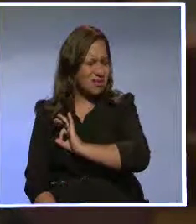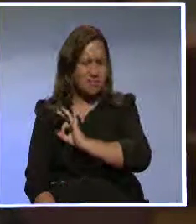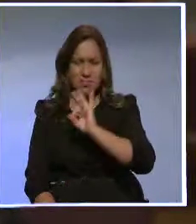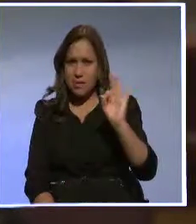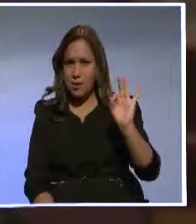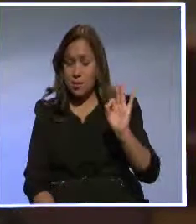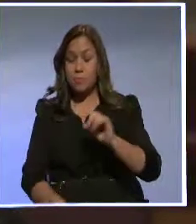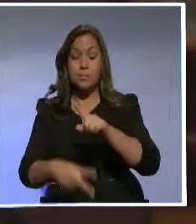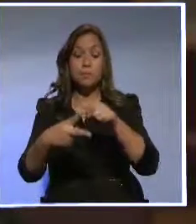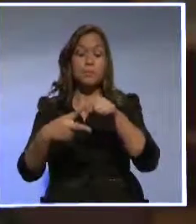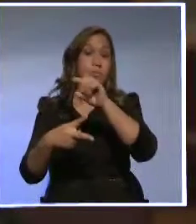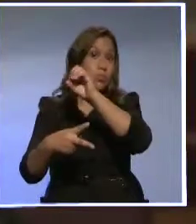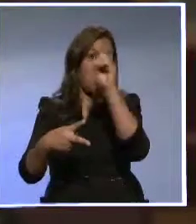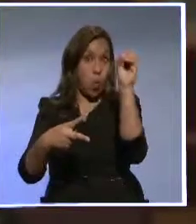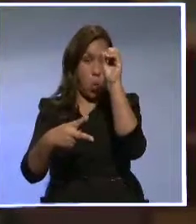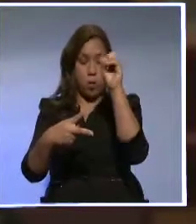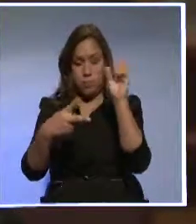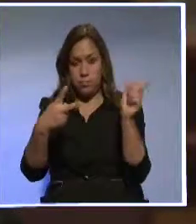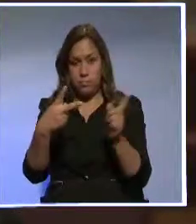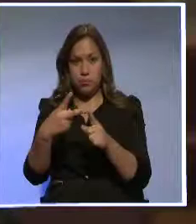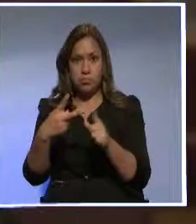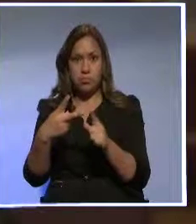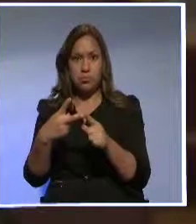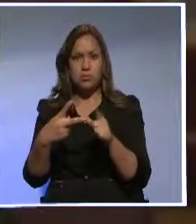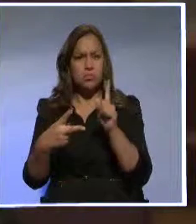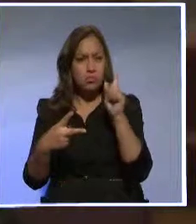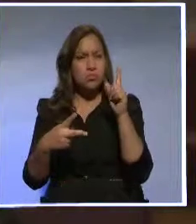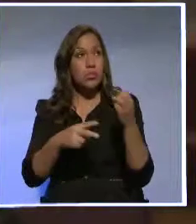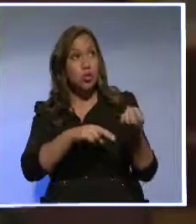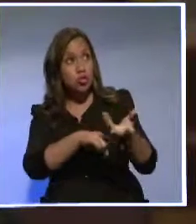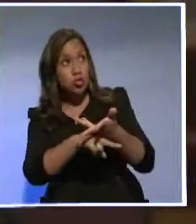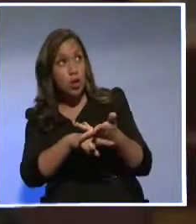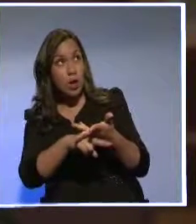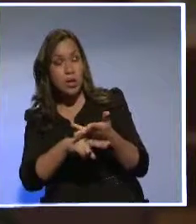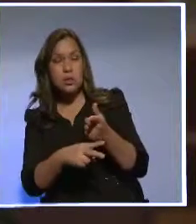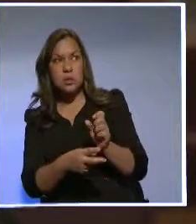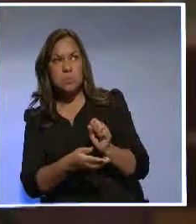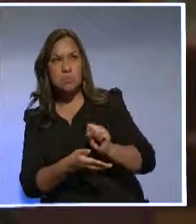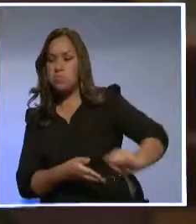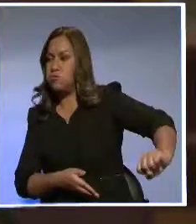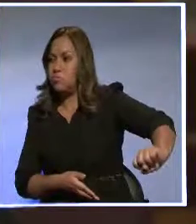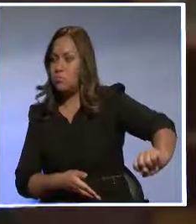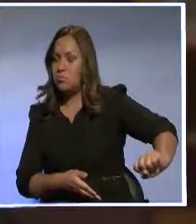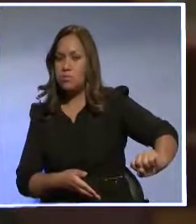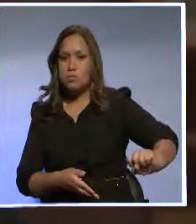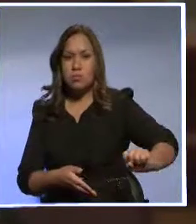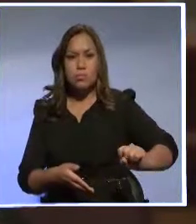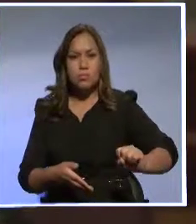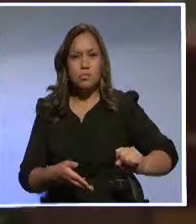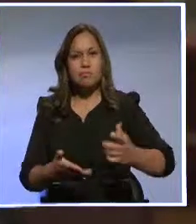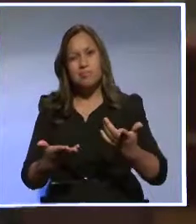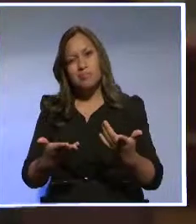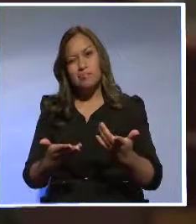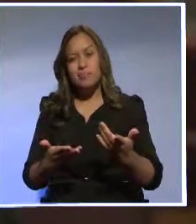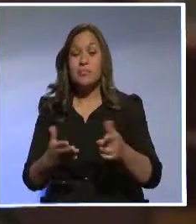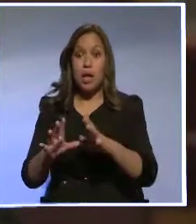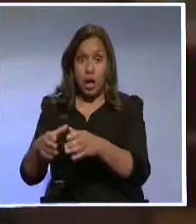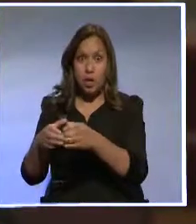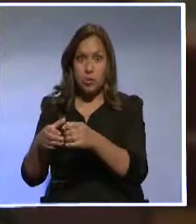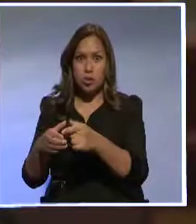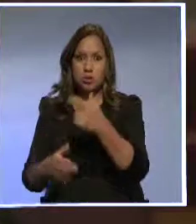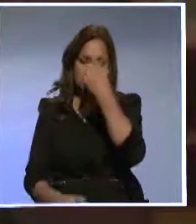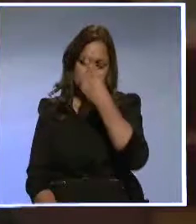definitivamente oponerse a algunos de los vetos había que tomar una decisión pero como usted sabe todas las